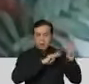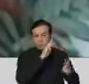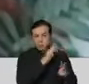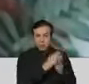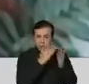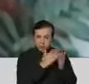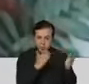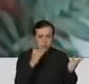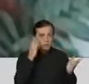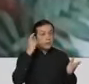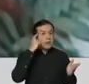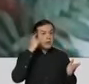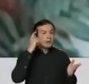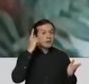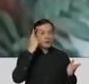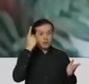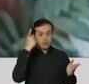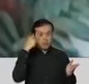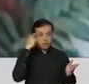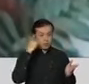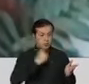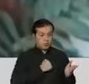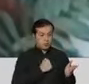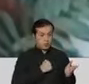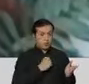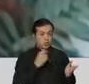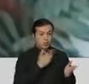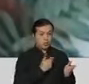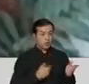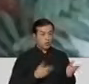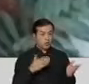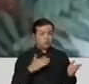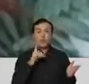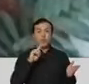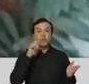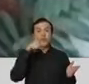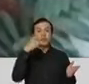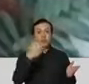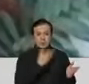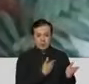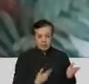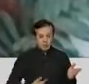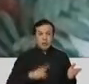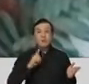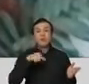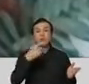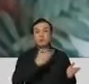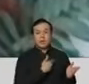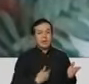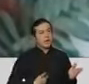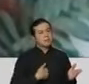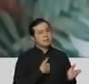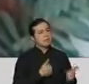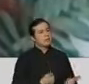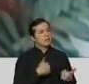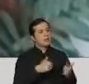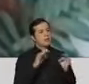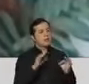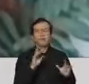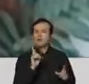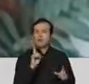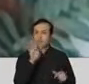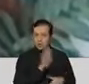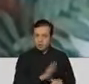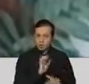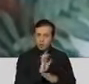porque lo hicimos pensando no solo en nuestro gobierno, lo hicimos pensando en los gobiernos que vienen. Porque no se trata de quedar bien nosotros, se trata de que el Ecuador quede